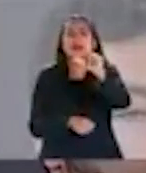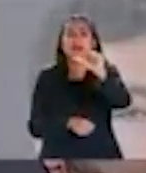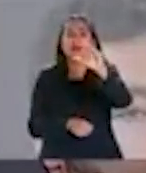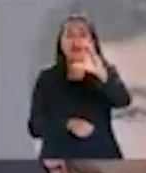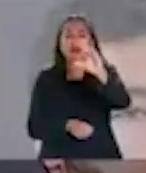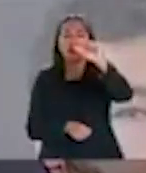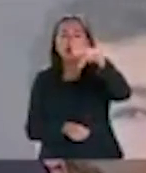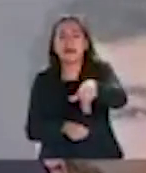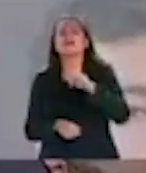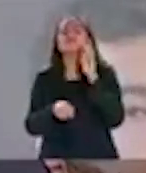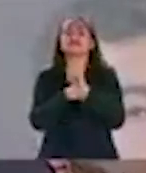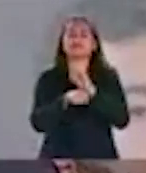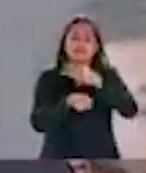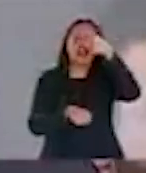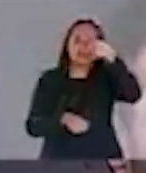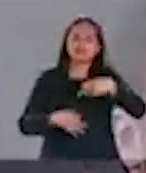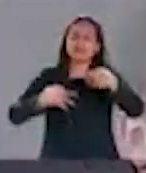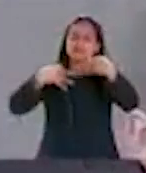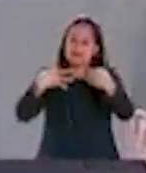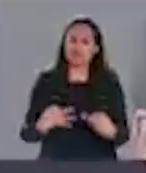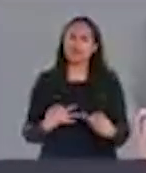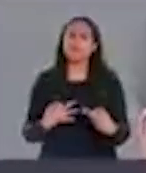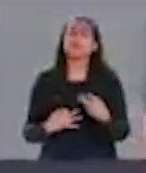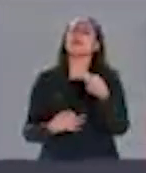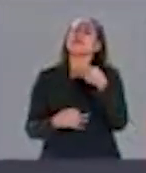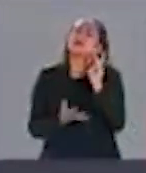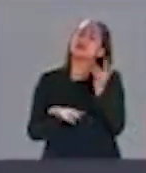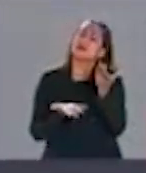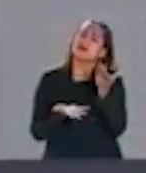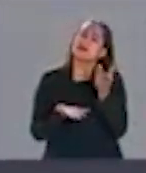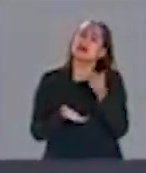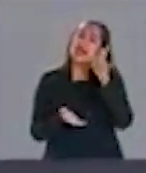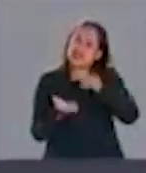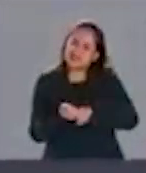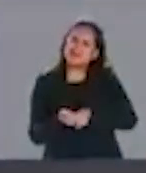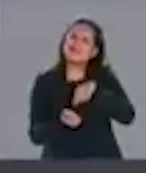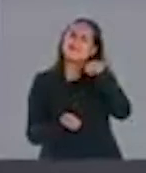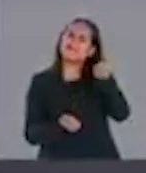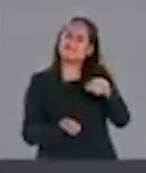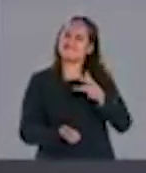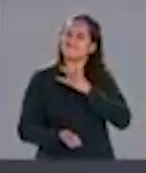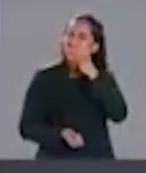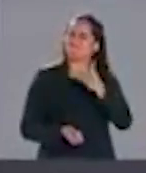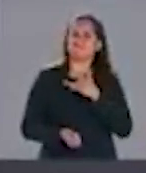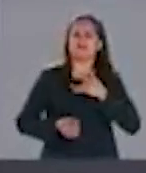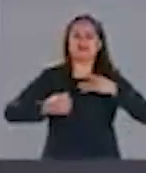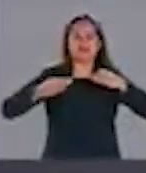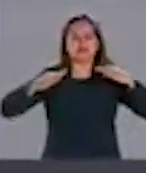sin embargo existe frialdad y falta de acciones efectivas